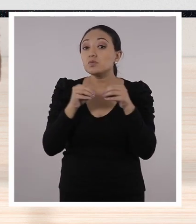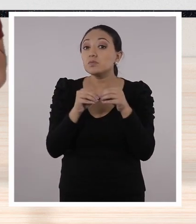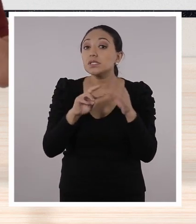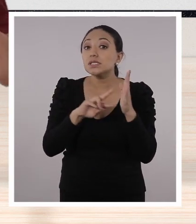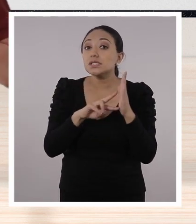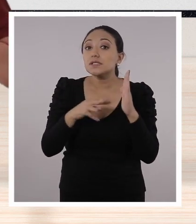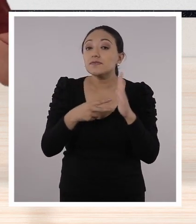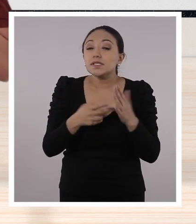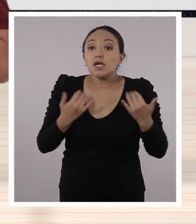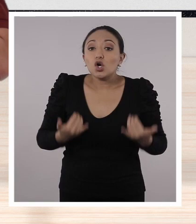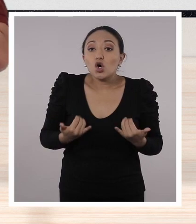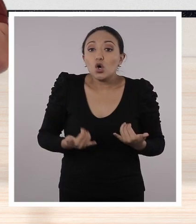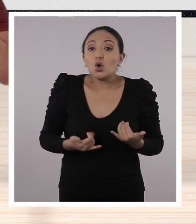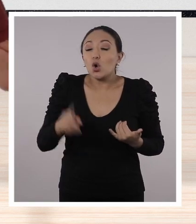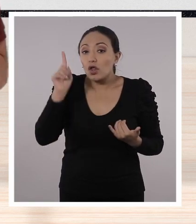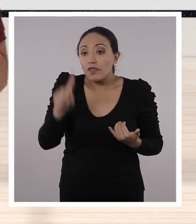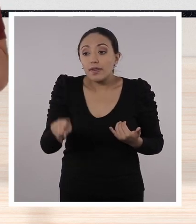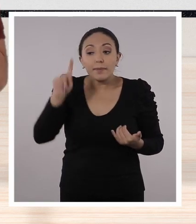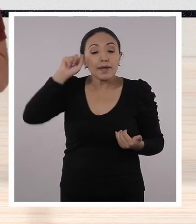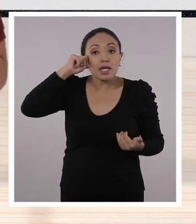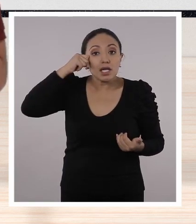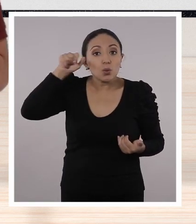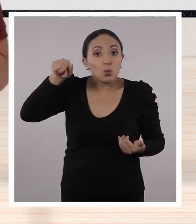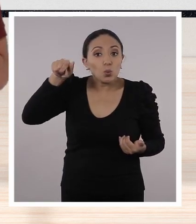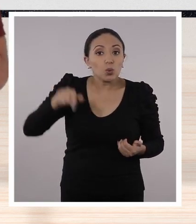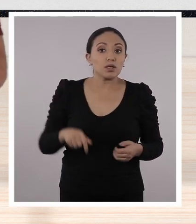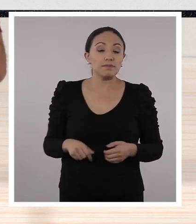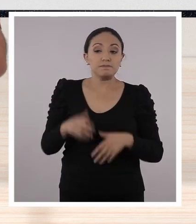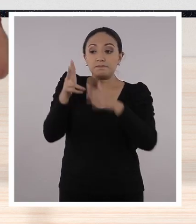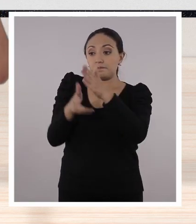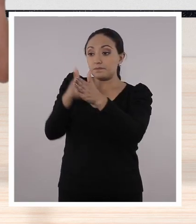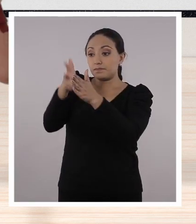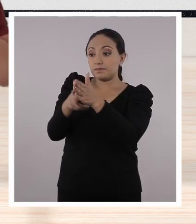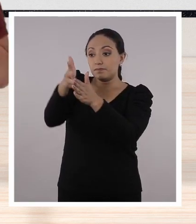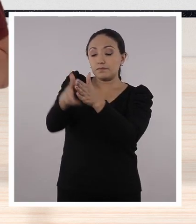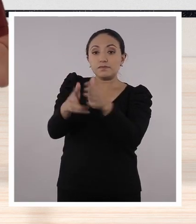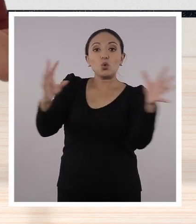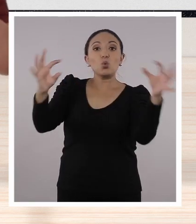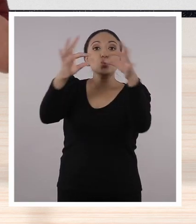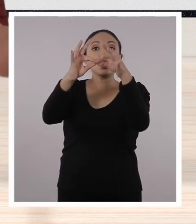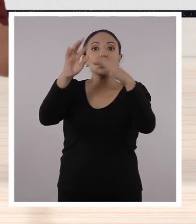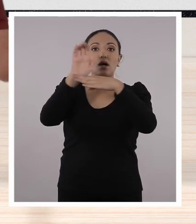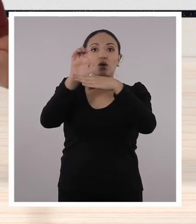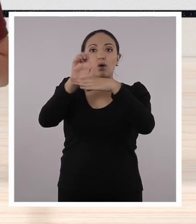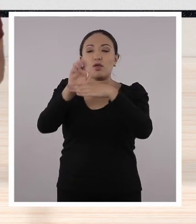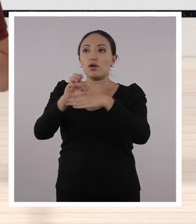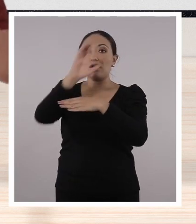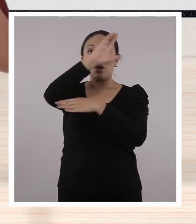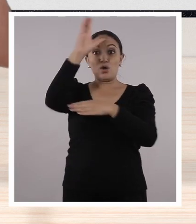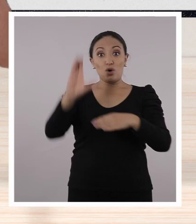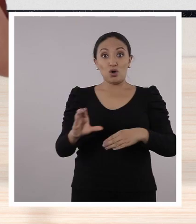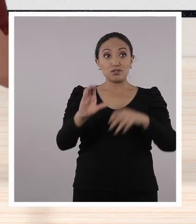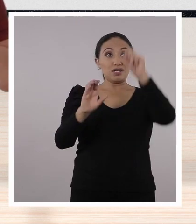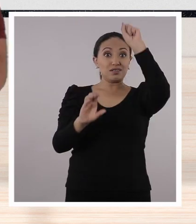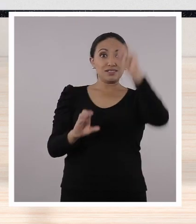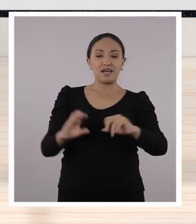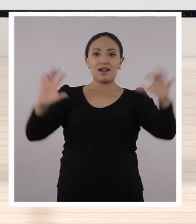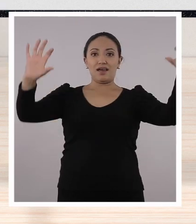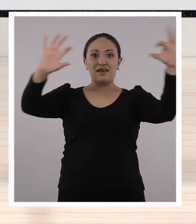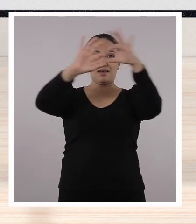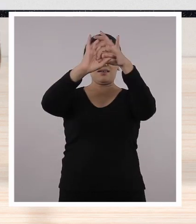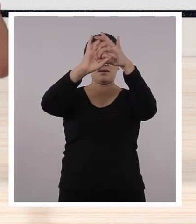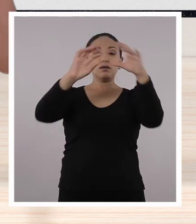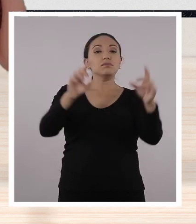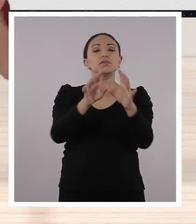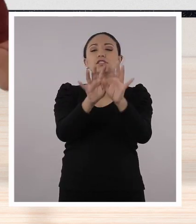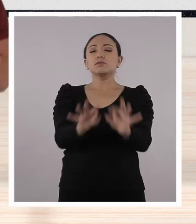significa algo. Y creo que hoy en día tenemos que seguir recordando eso. Es que el ferrocarril permitió la unión de nuestro país. Costa y sierra